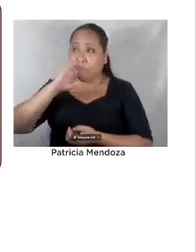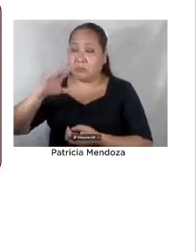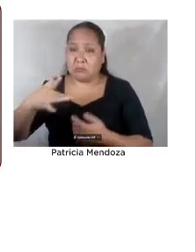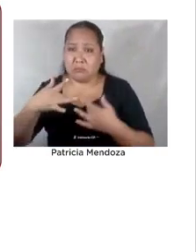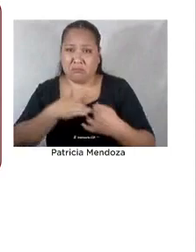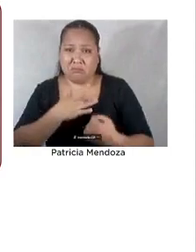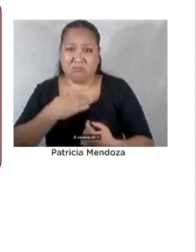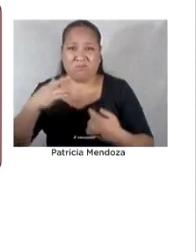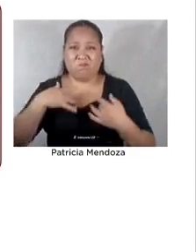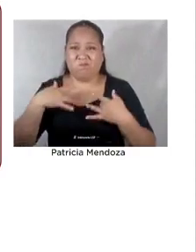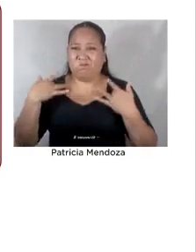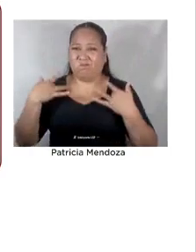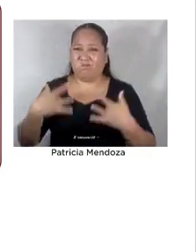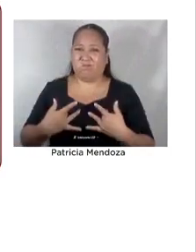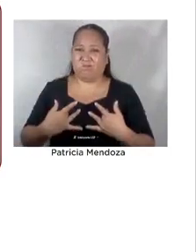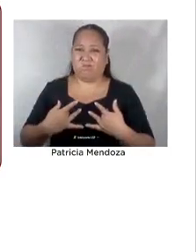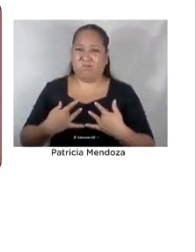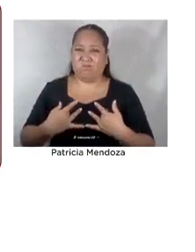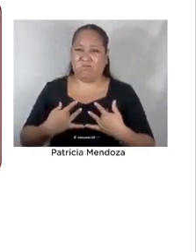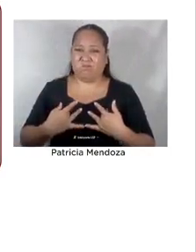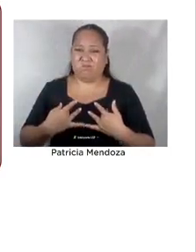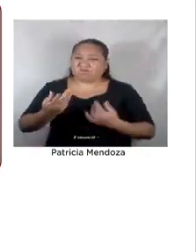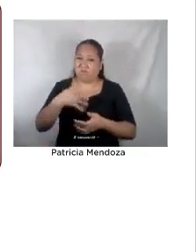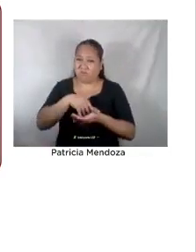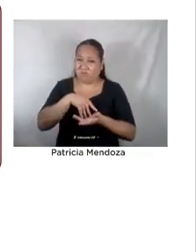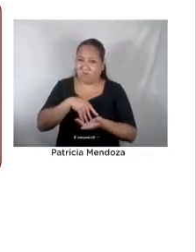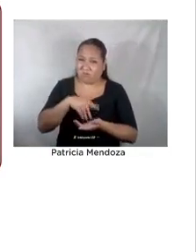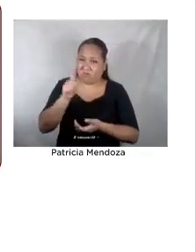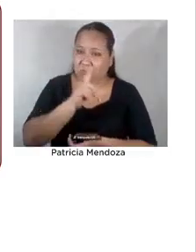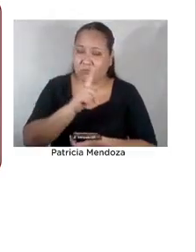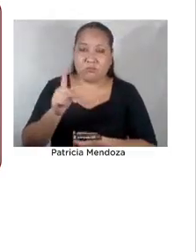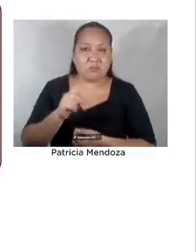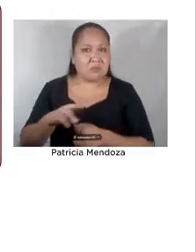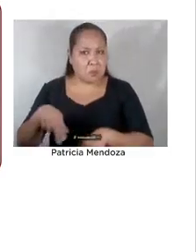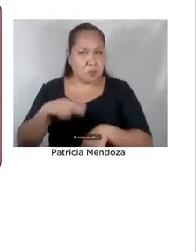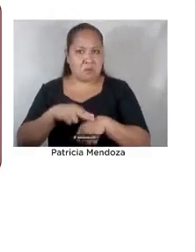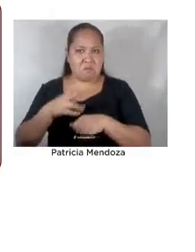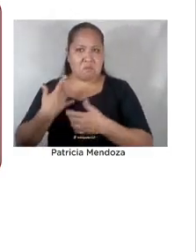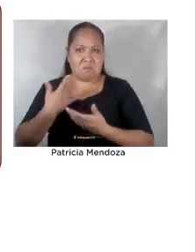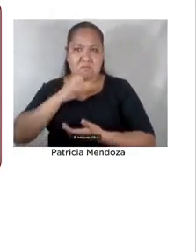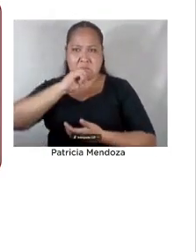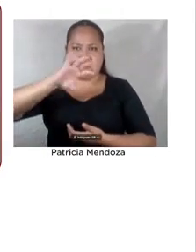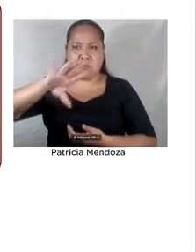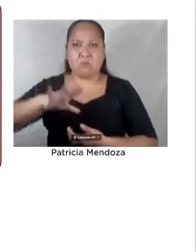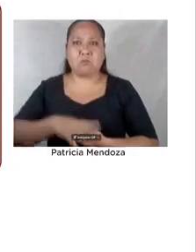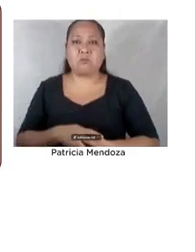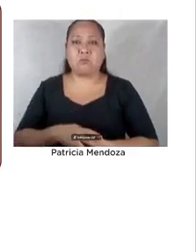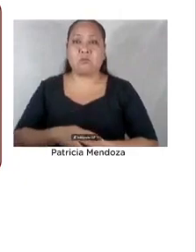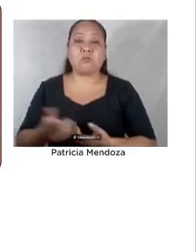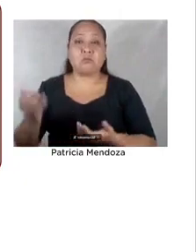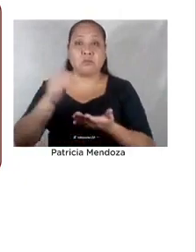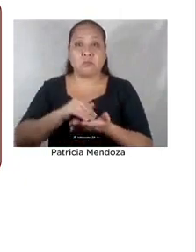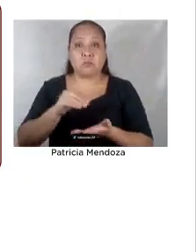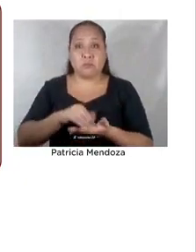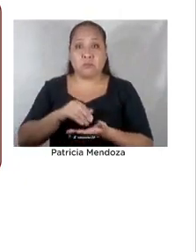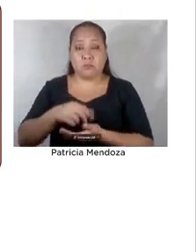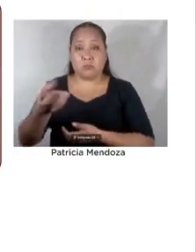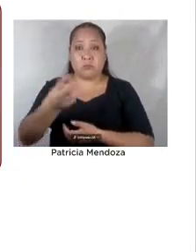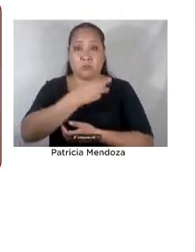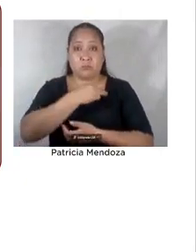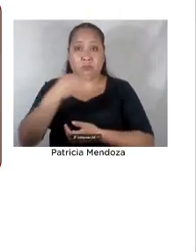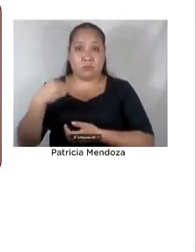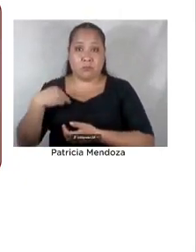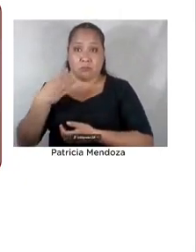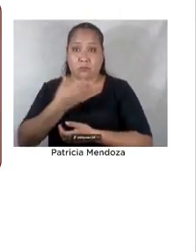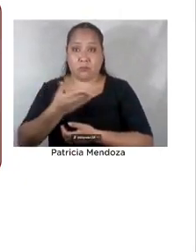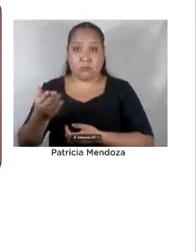débil. No tengamos miedo de eso, hagámoslo. Y nuevamente, como decía, desde el Ministerio tenemos la